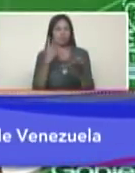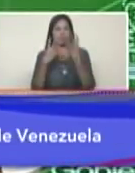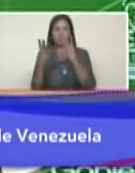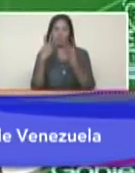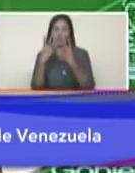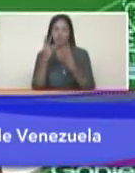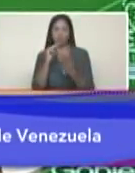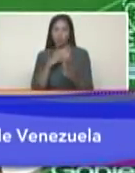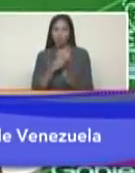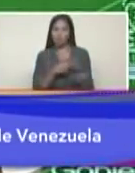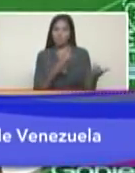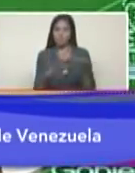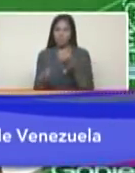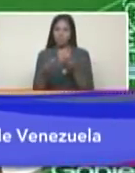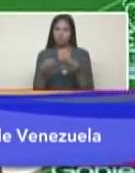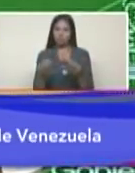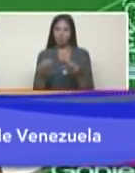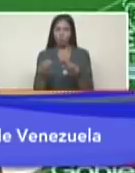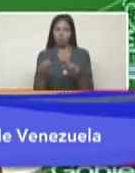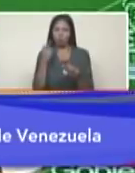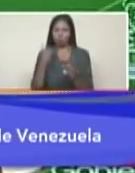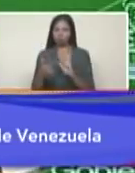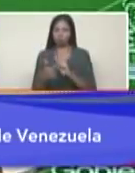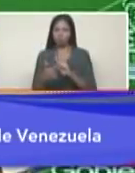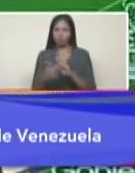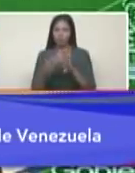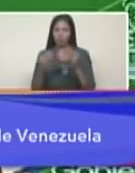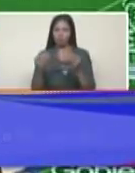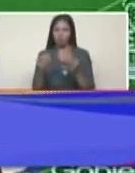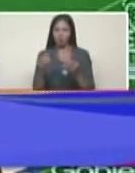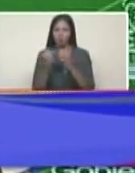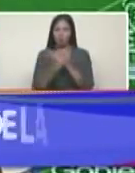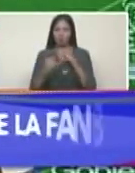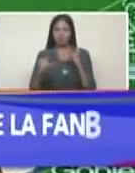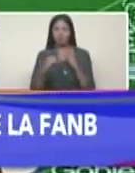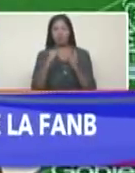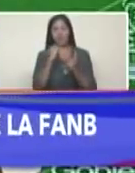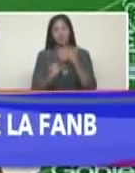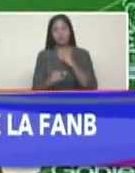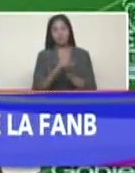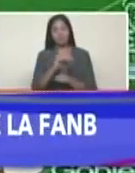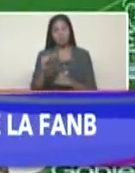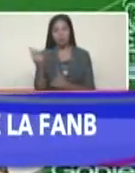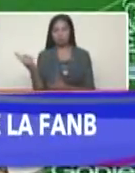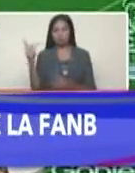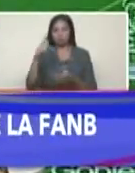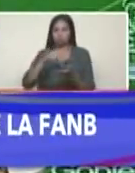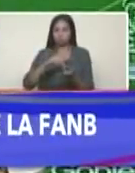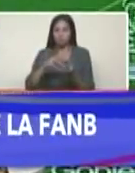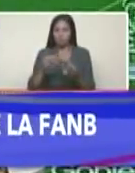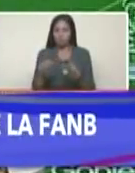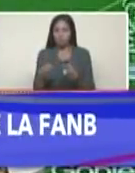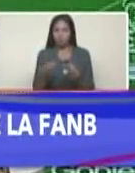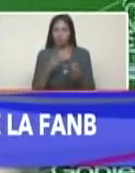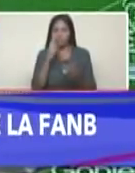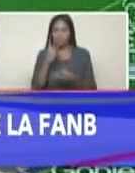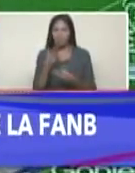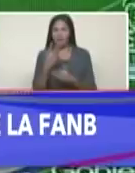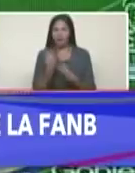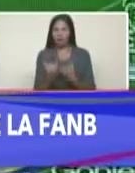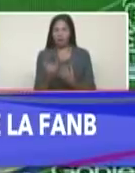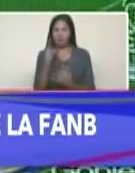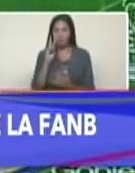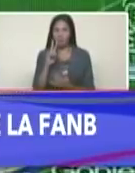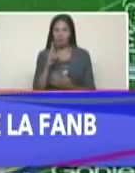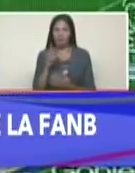Yo invito a todos aquellos que quieran venir ahora el fin de semana a la exposición, que pasen por aquí. Estoy seguro que